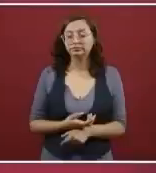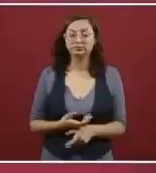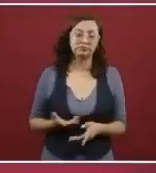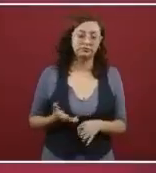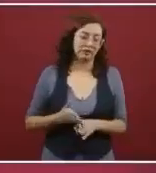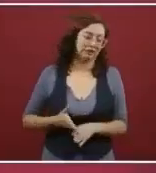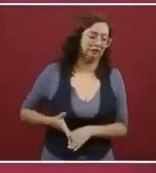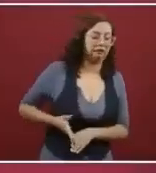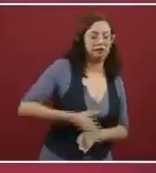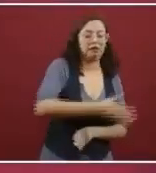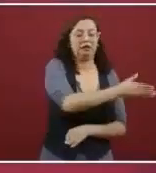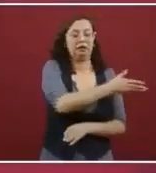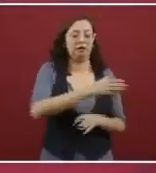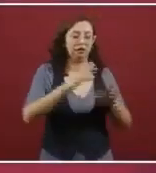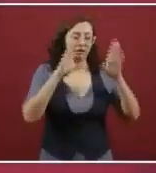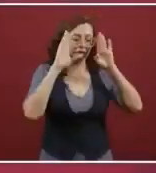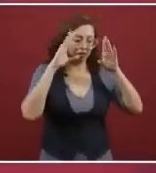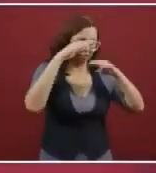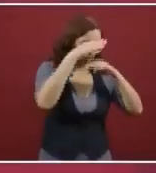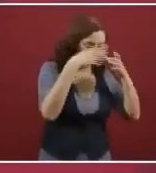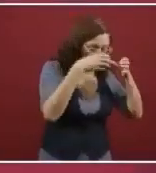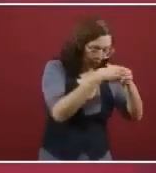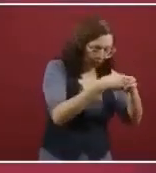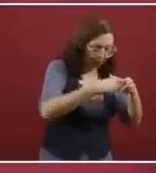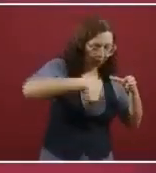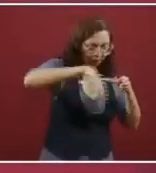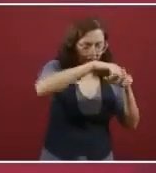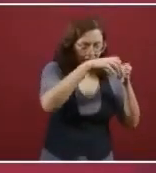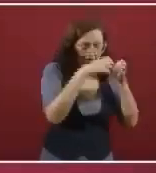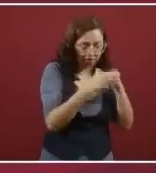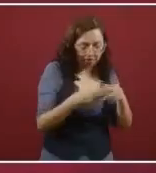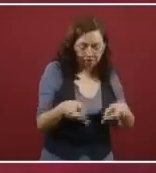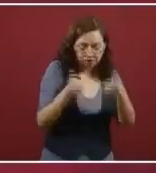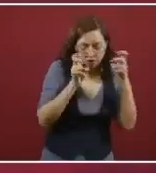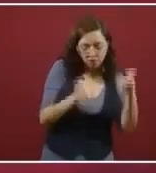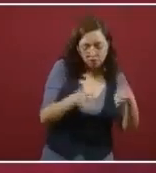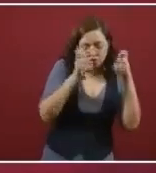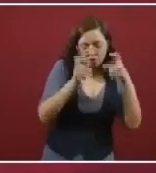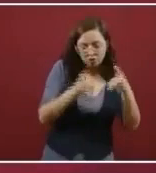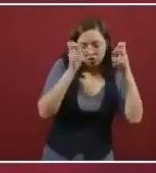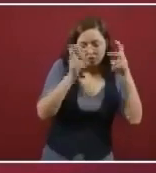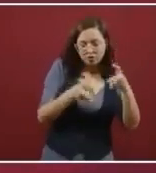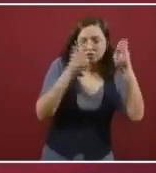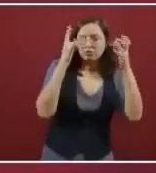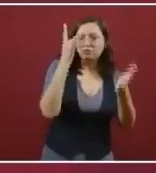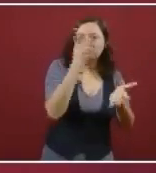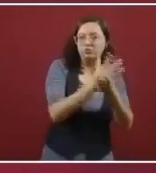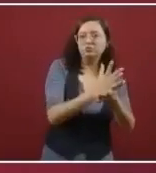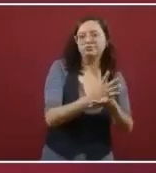neoconservadora de pillaje se afectó mucho